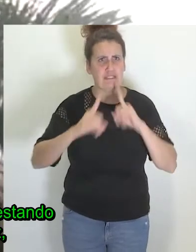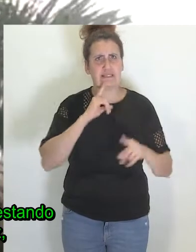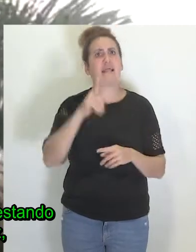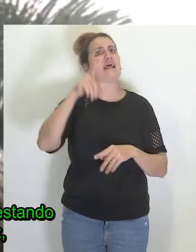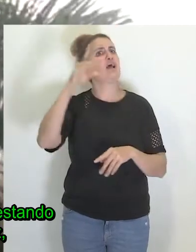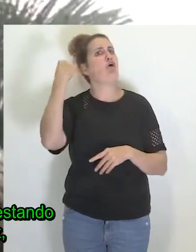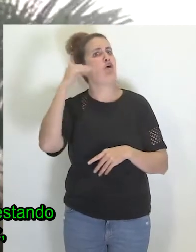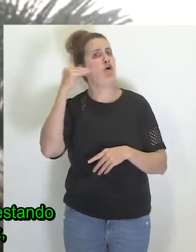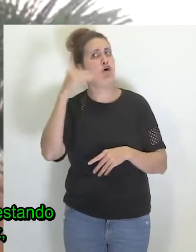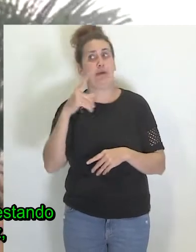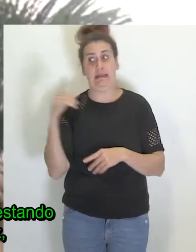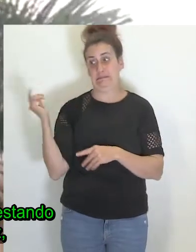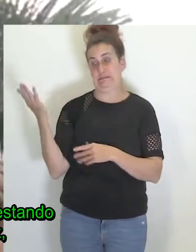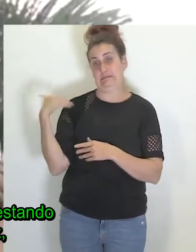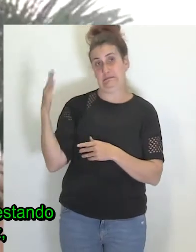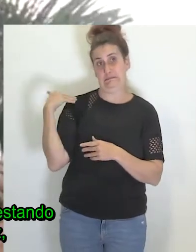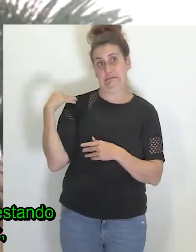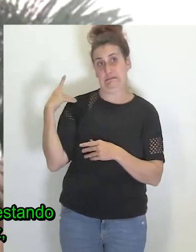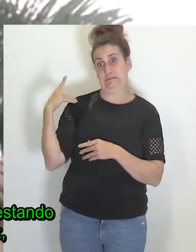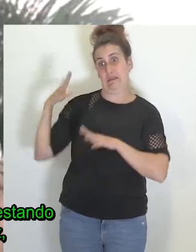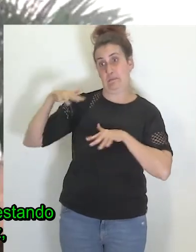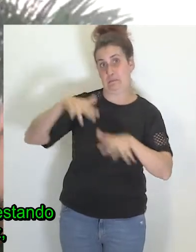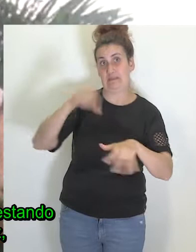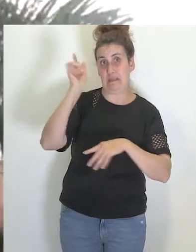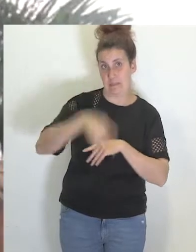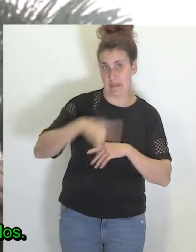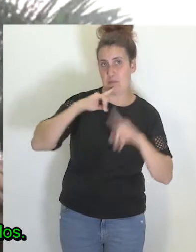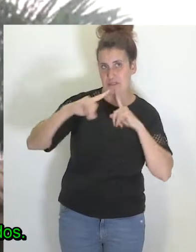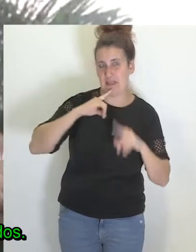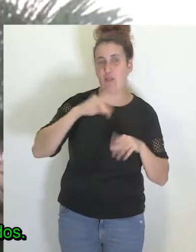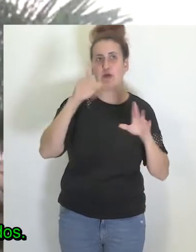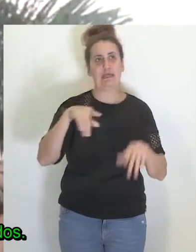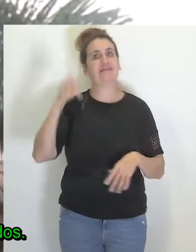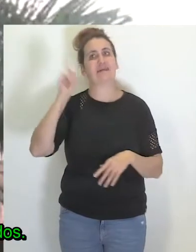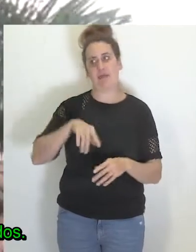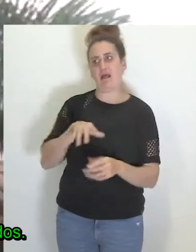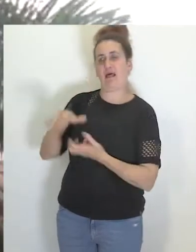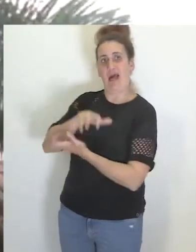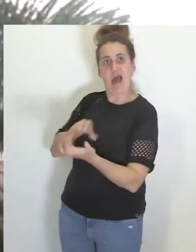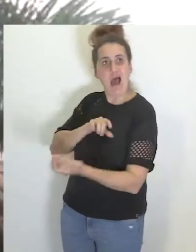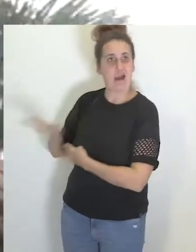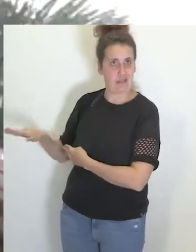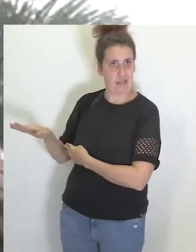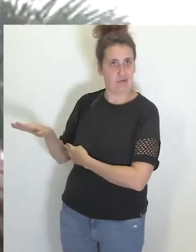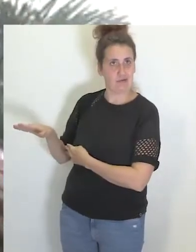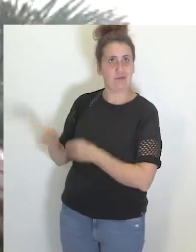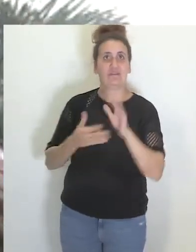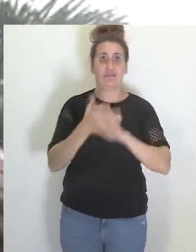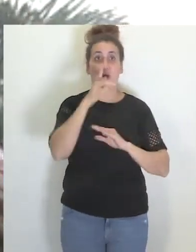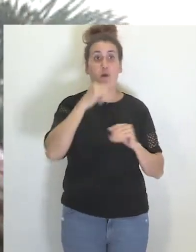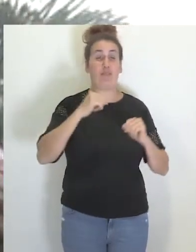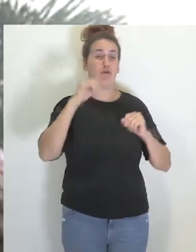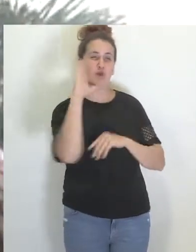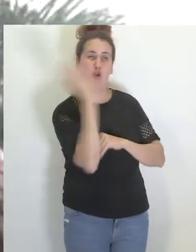y los jóvenes habían venido protestando por la quema de Indio Maíz y también habían sido agredidos. Entonces, pero cuando golpean a los